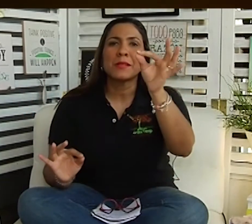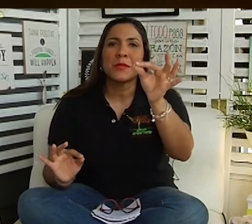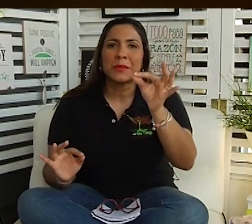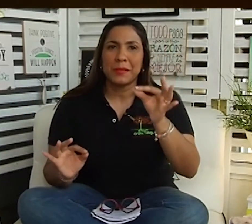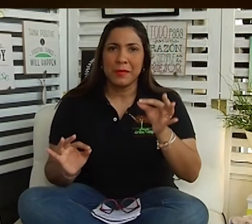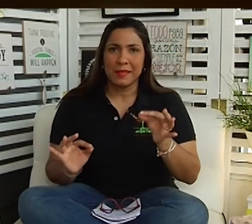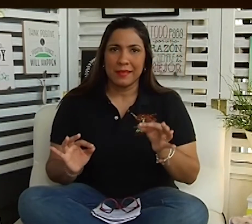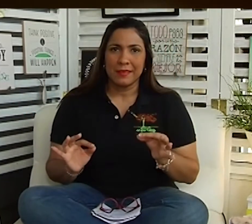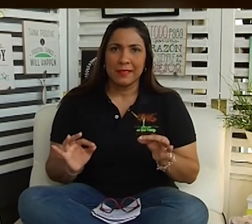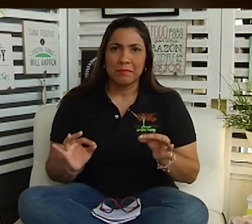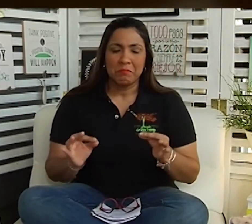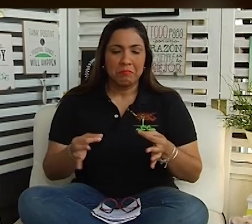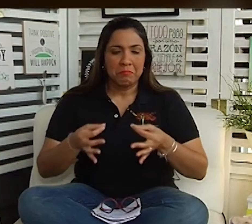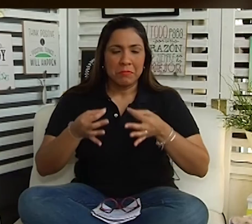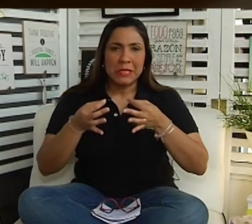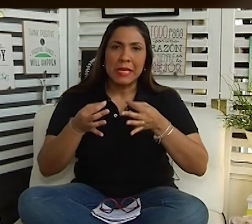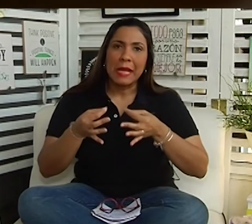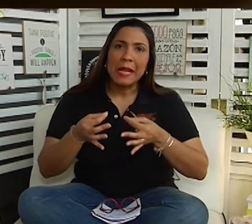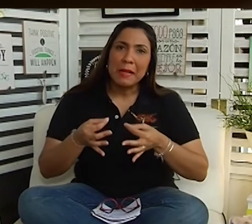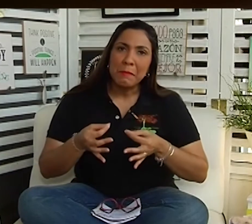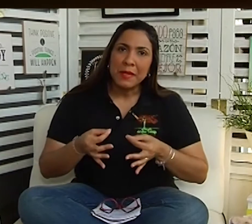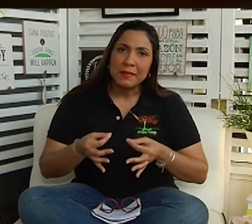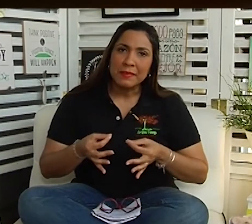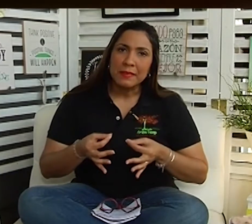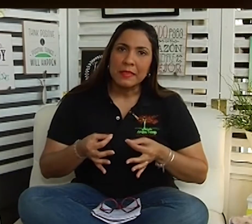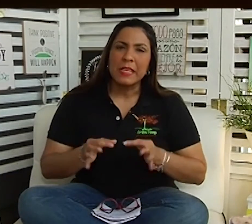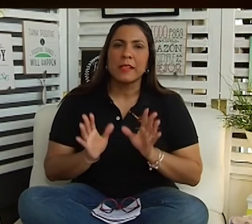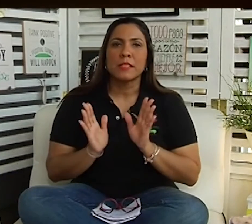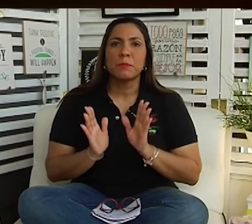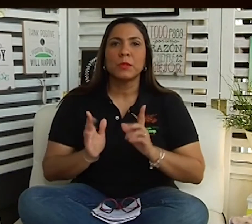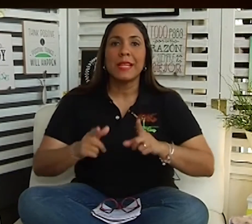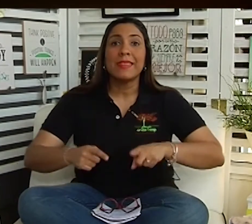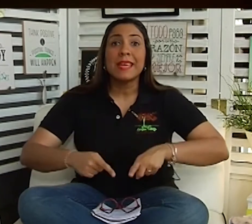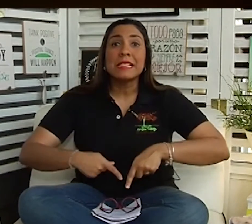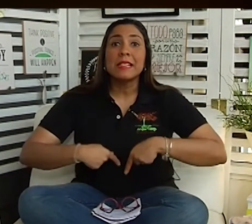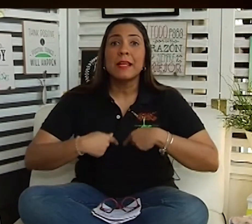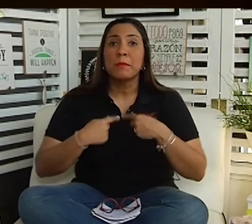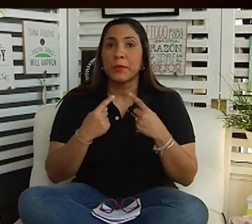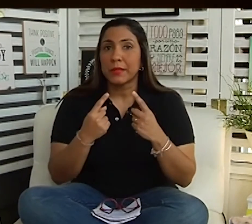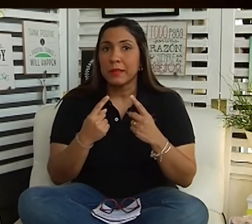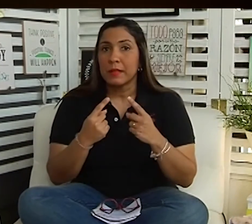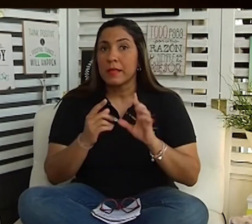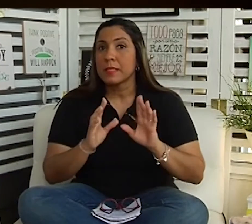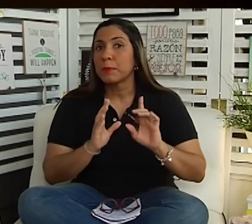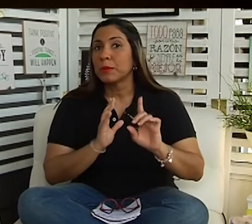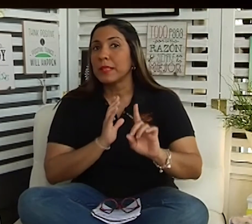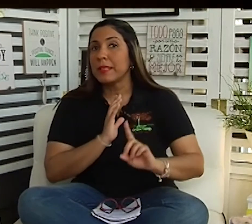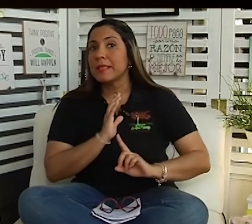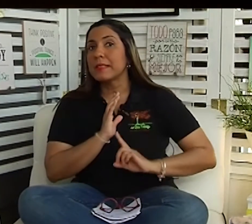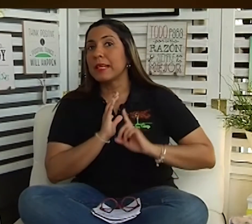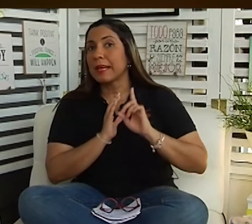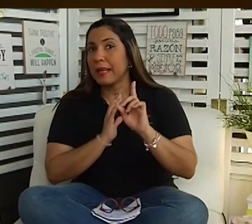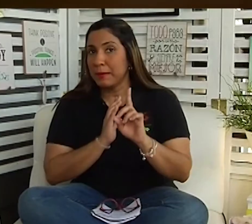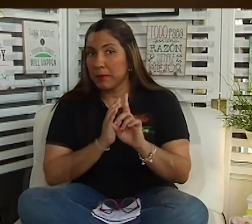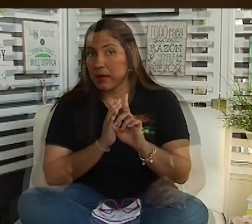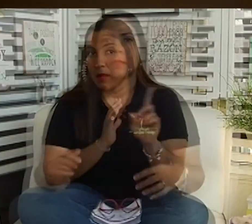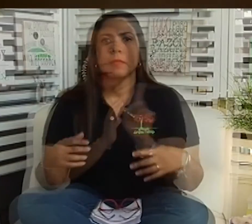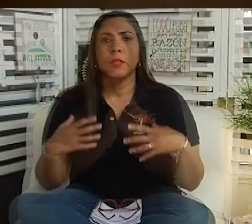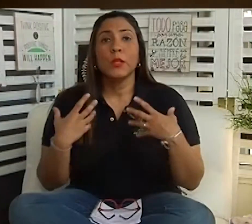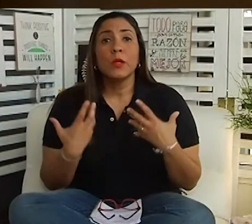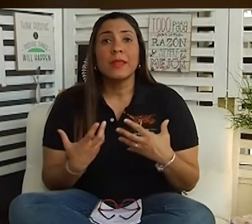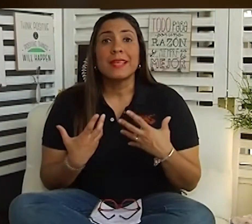una lección de vida. Se calma y responde desde el amor, responde desde la